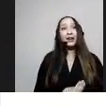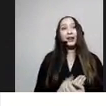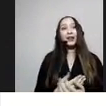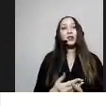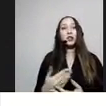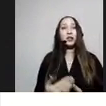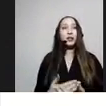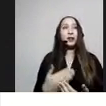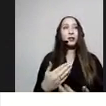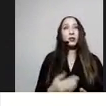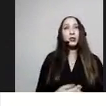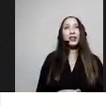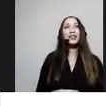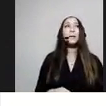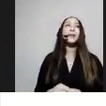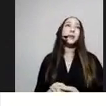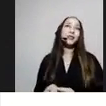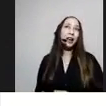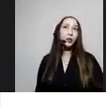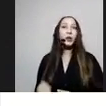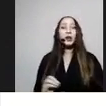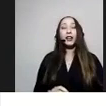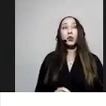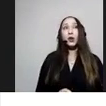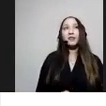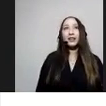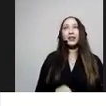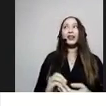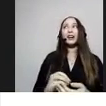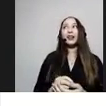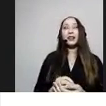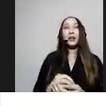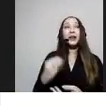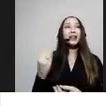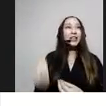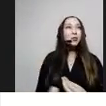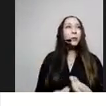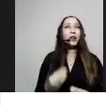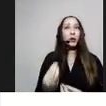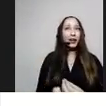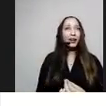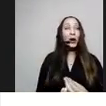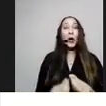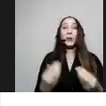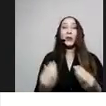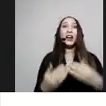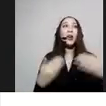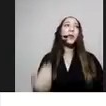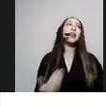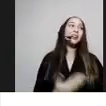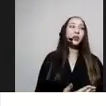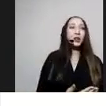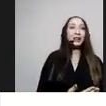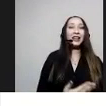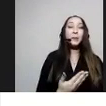la empresa debe asegurar que estos factores de riesgo psicosociales sean minimizados, que no nos afecten, que tengan mecanismos para corregirlo, pero ya lo vemos